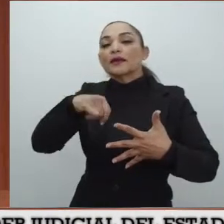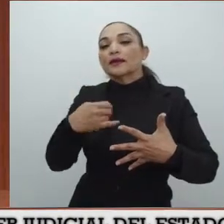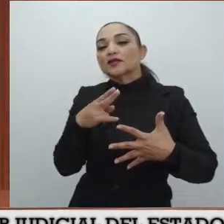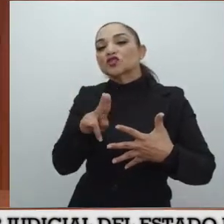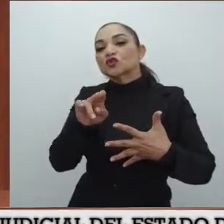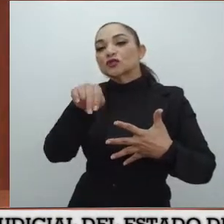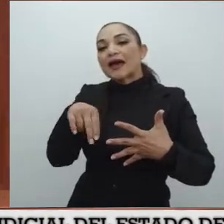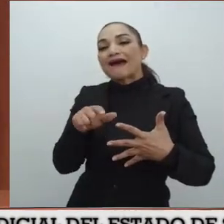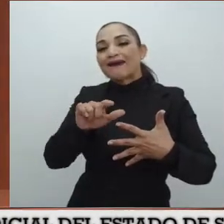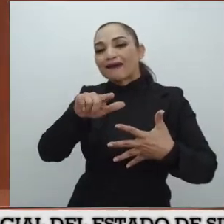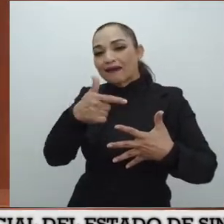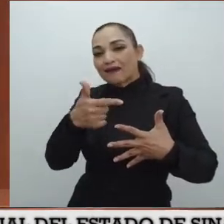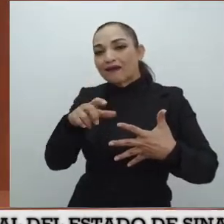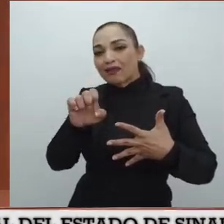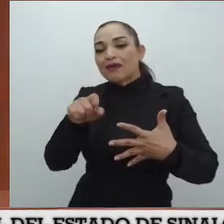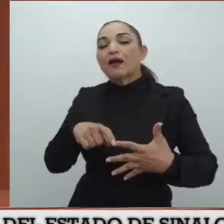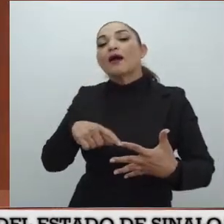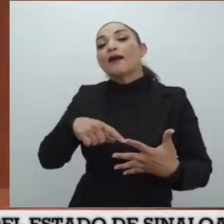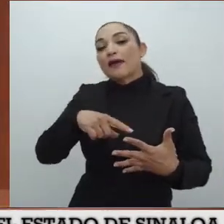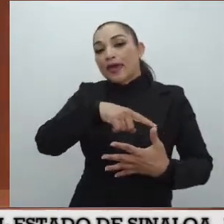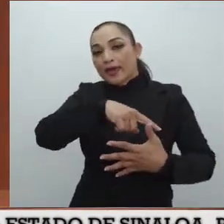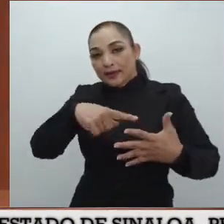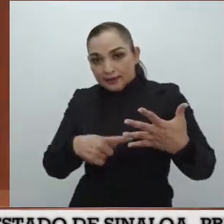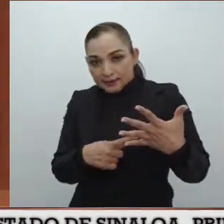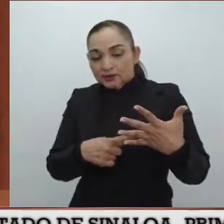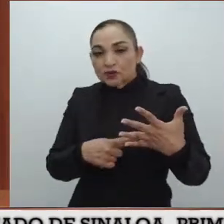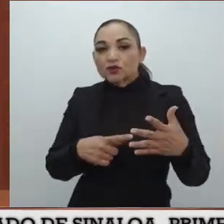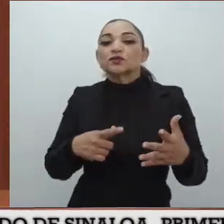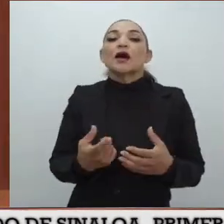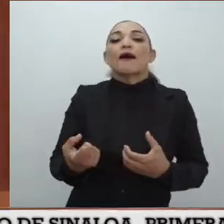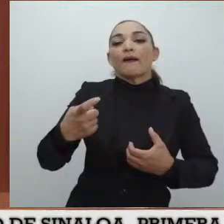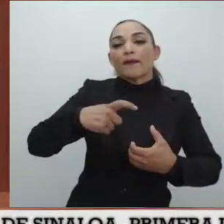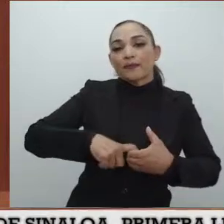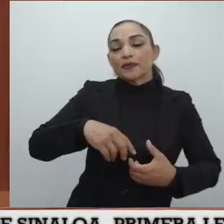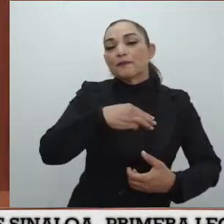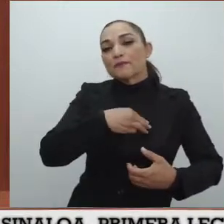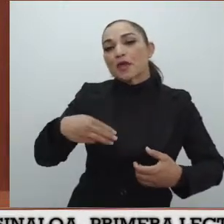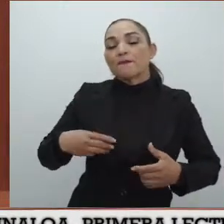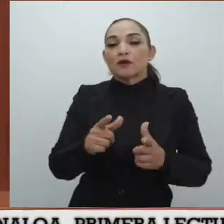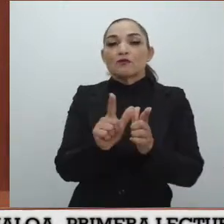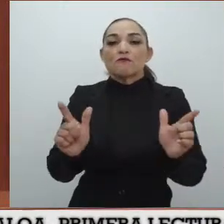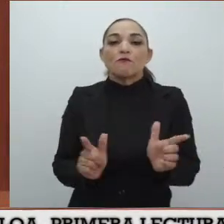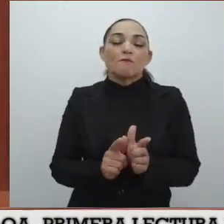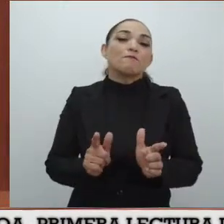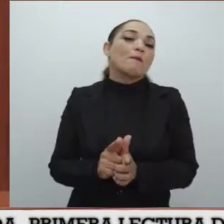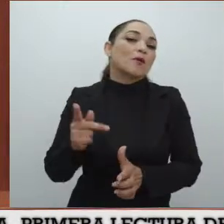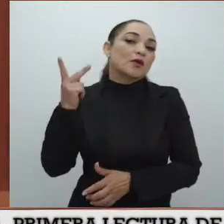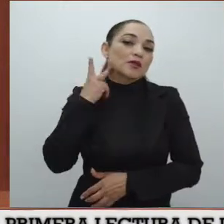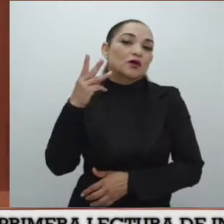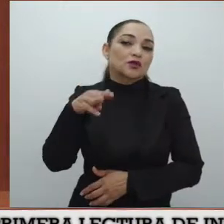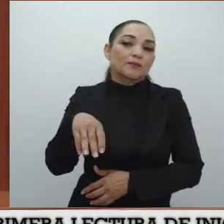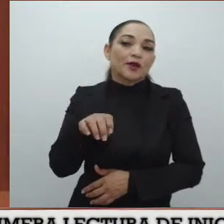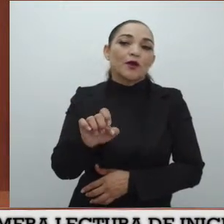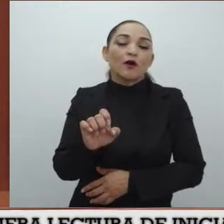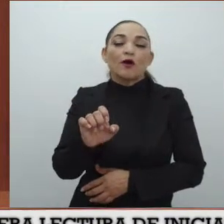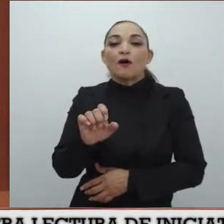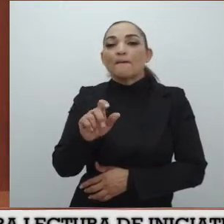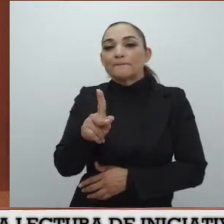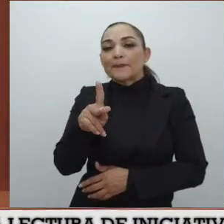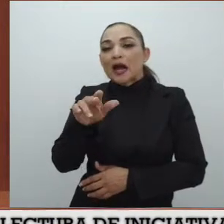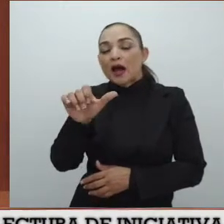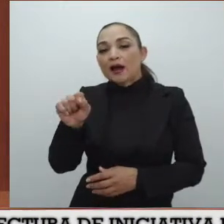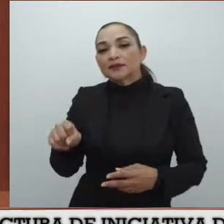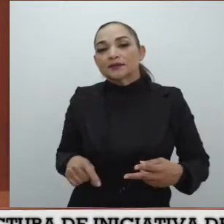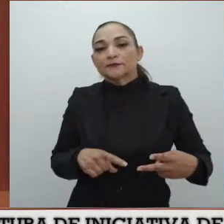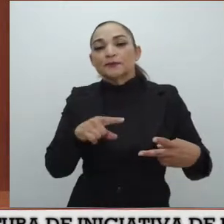Díaz Quiñones, los primeros diputados del Grupo Parlamentario del Partido Sinaloense de la 64 legislatura y la